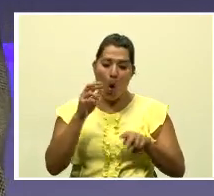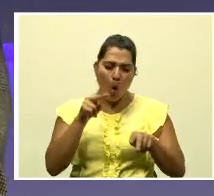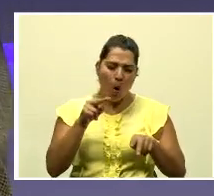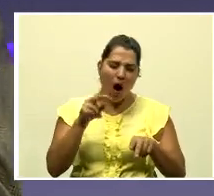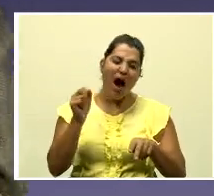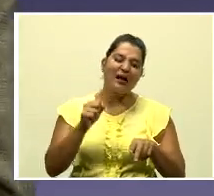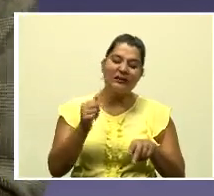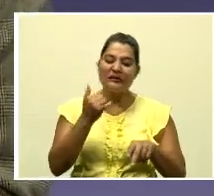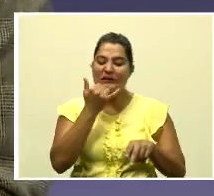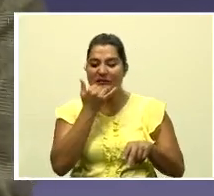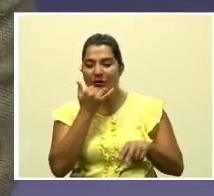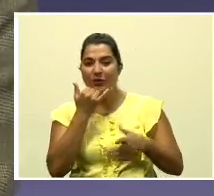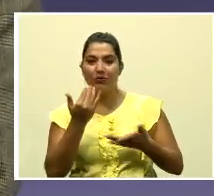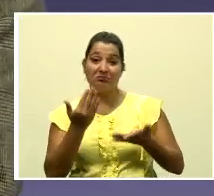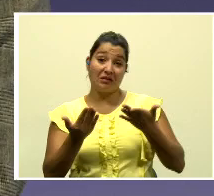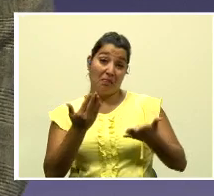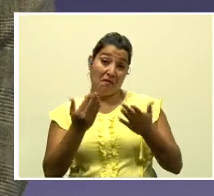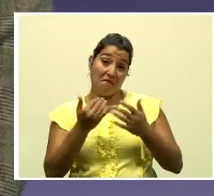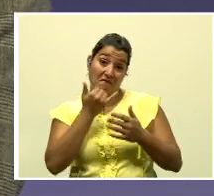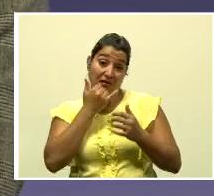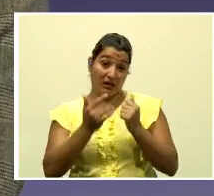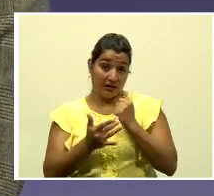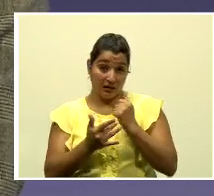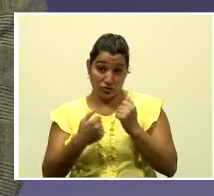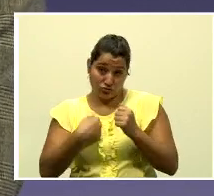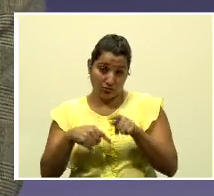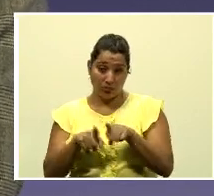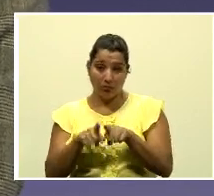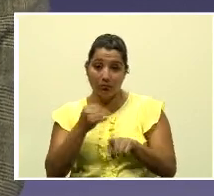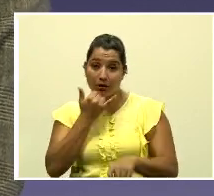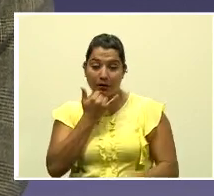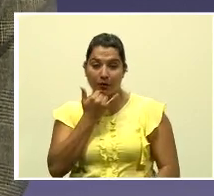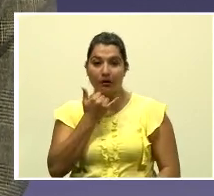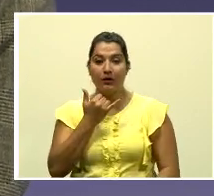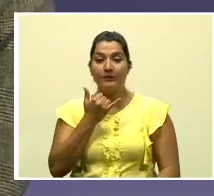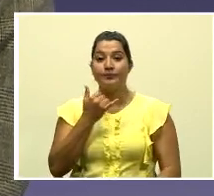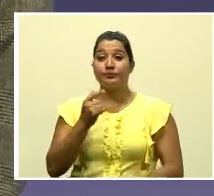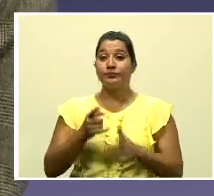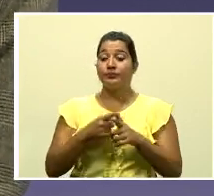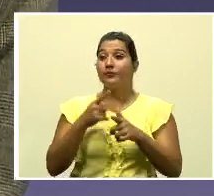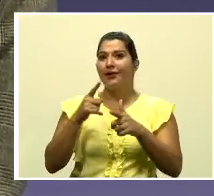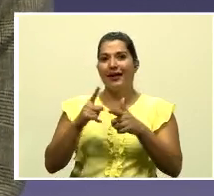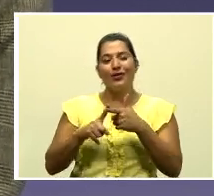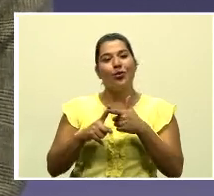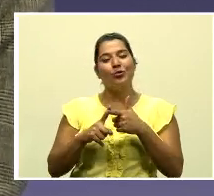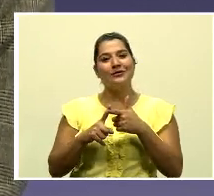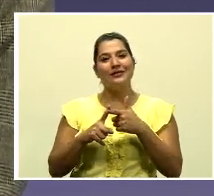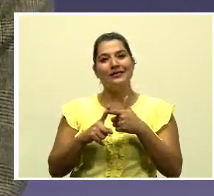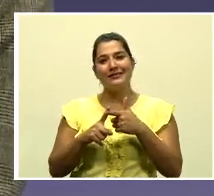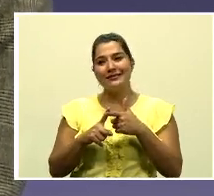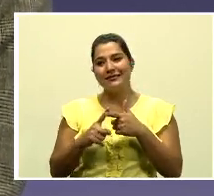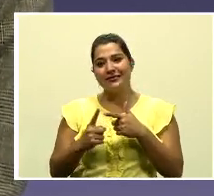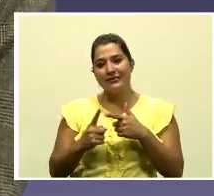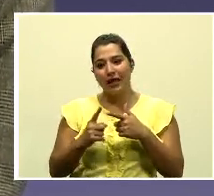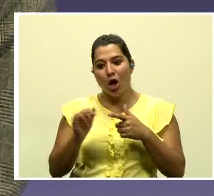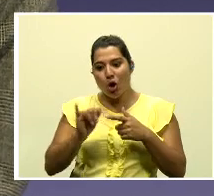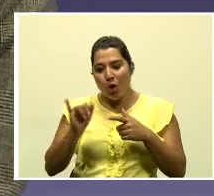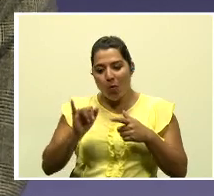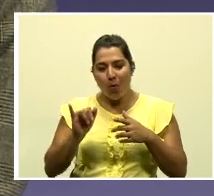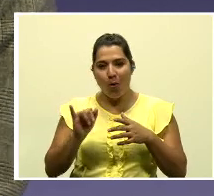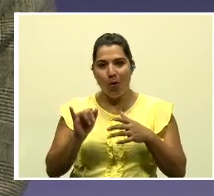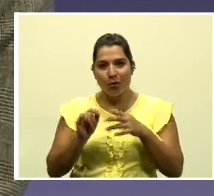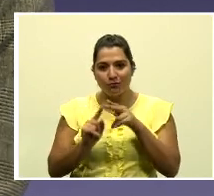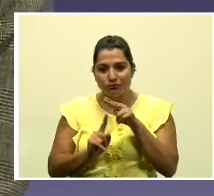comete errores, ¿no? Puede fallar la técnica también. Entonces es un redescubrir un trabajo que estaba